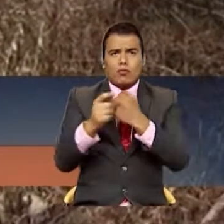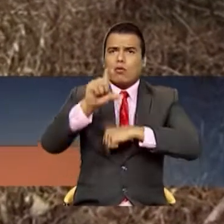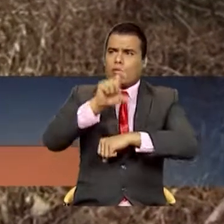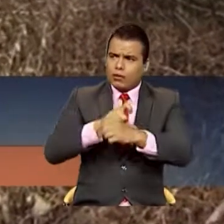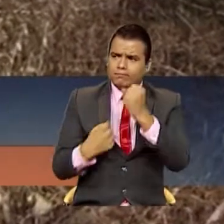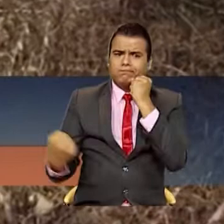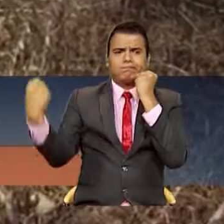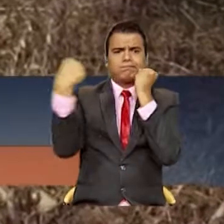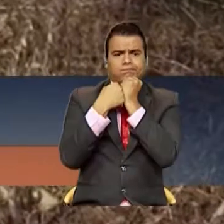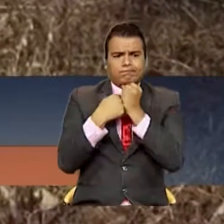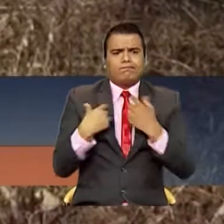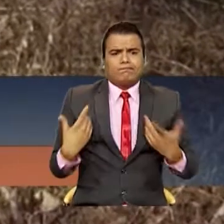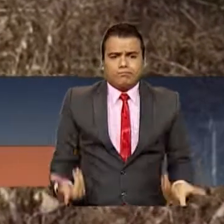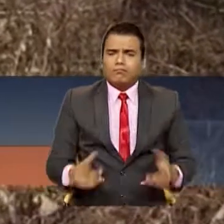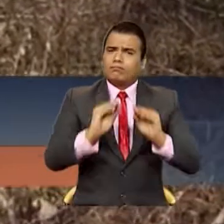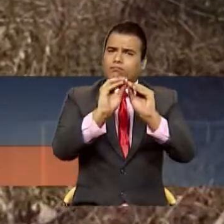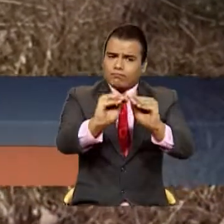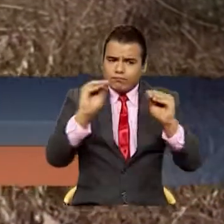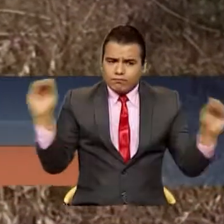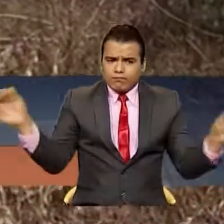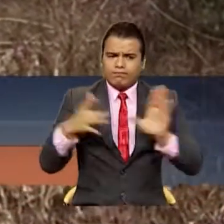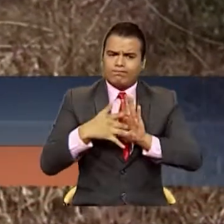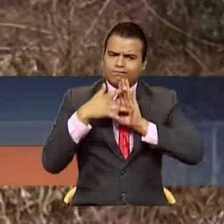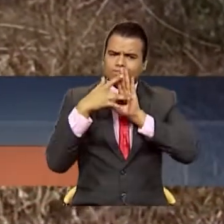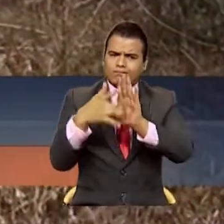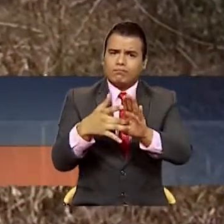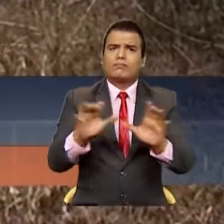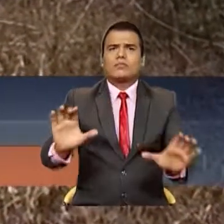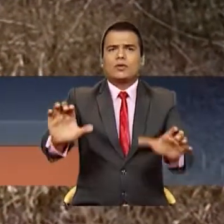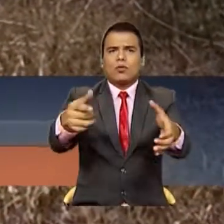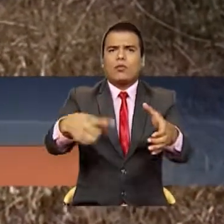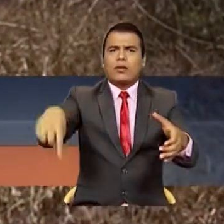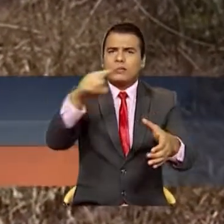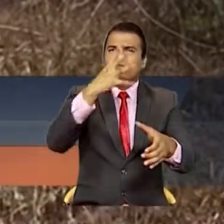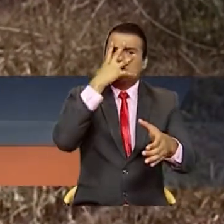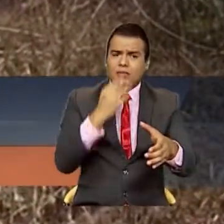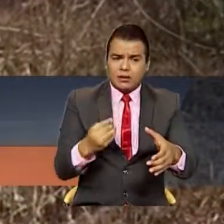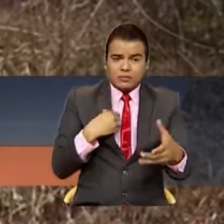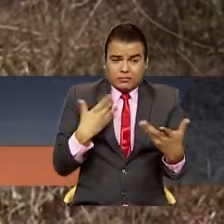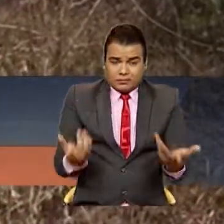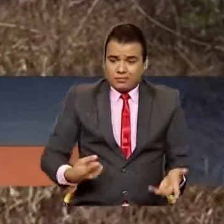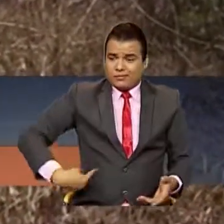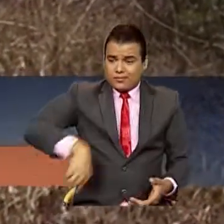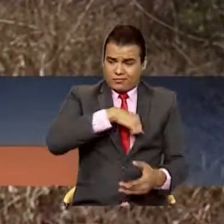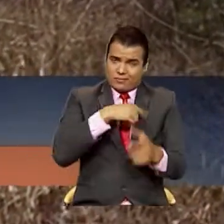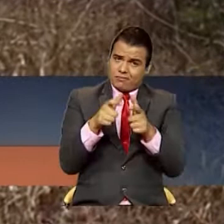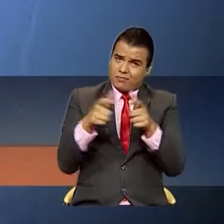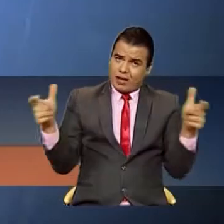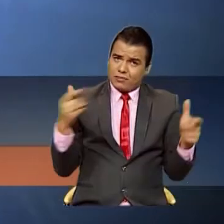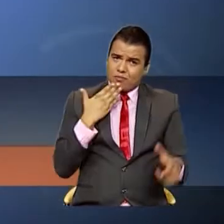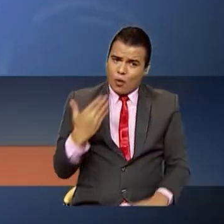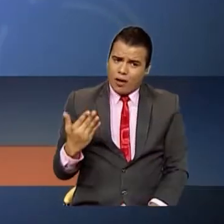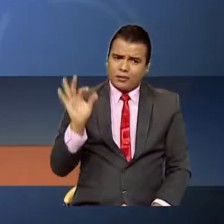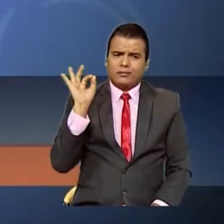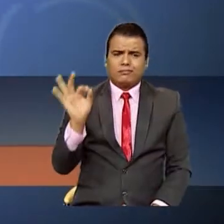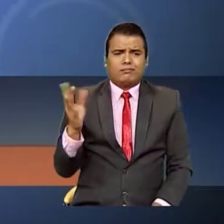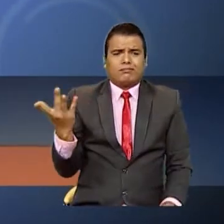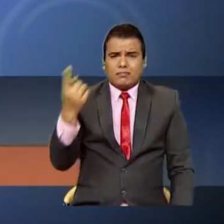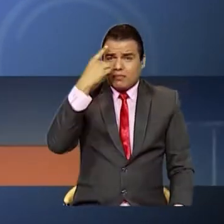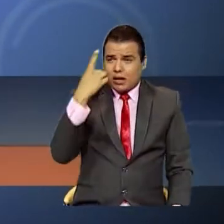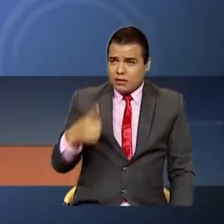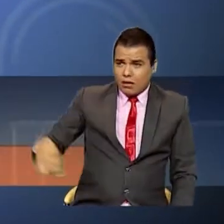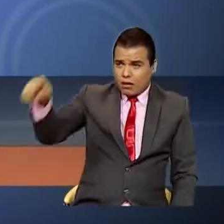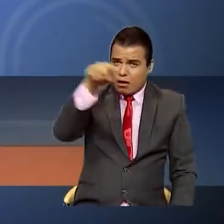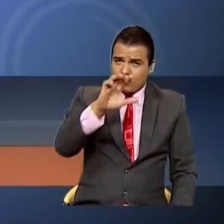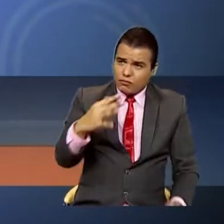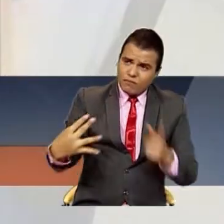educativas, invitarlos a mandarle un mensaje a los malos, indicándoles que los buenos somos más y que no vamos a permitir